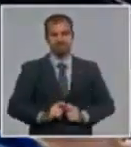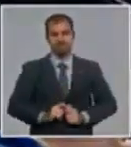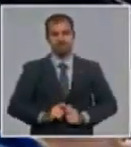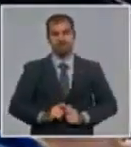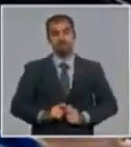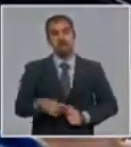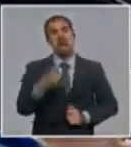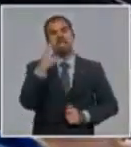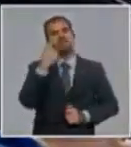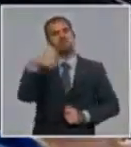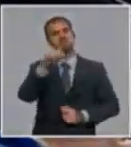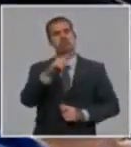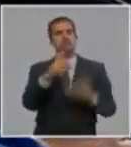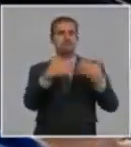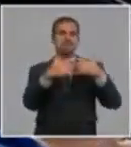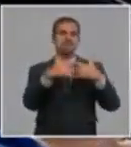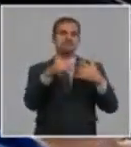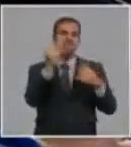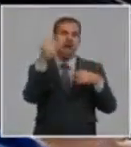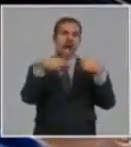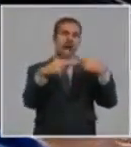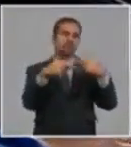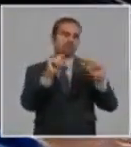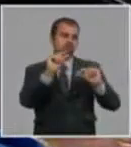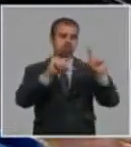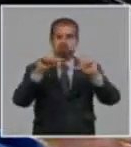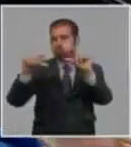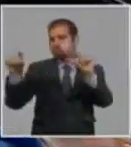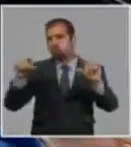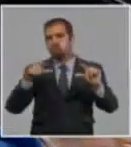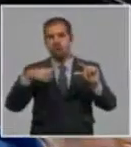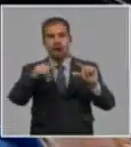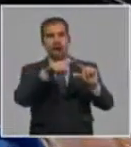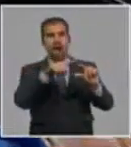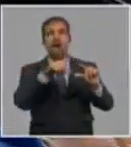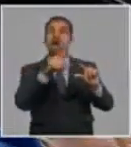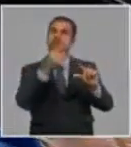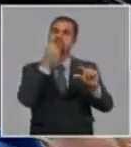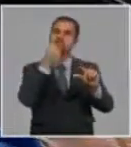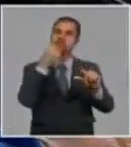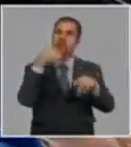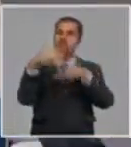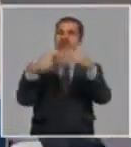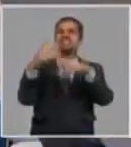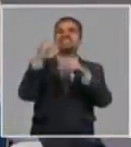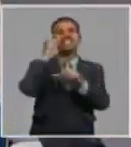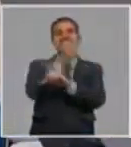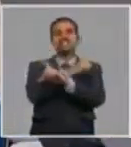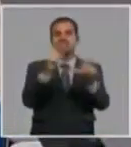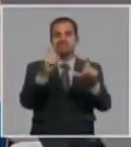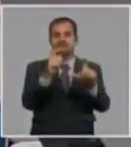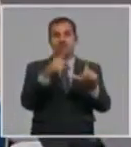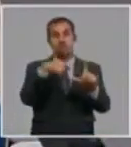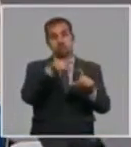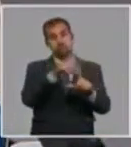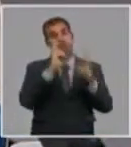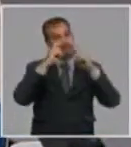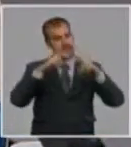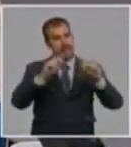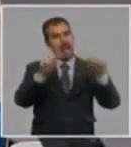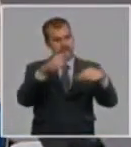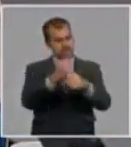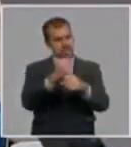son el final de un proceso científico, aunque ustedes hacen ciencia también ahí. Así mismo es. Bueno, entonces Randy también le